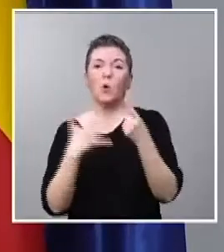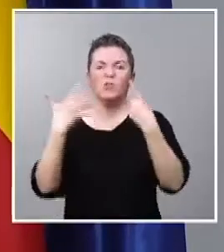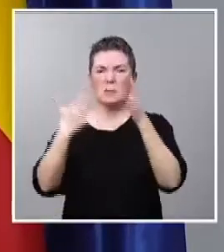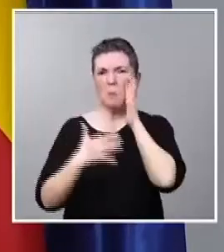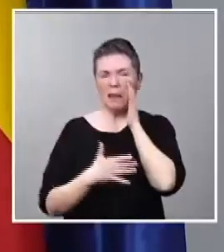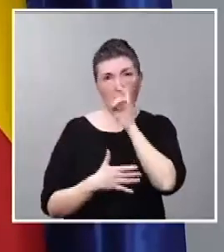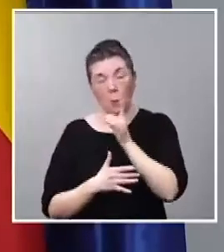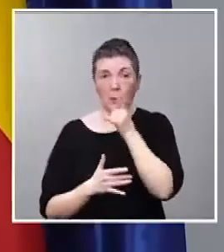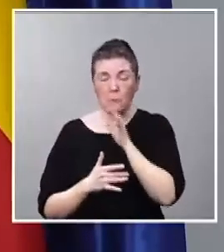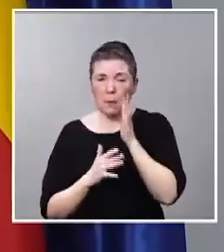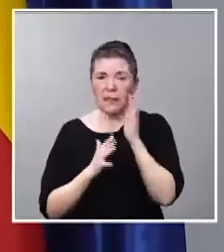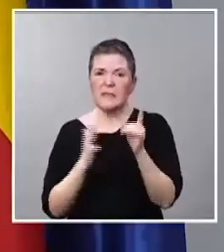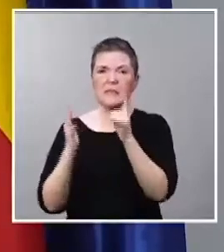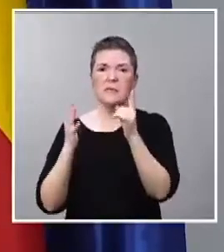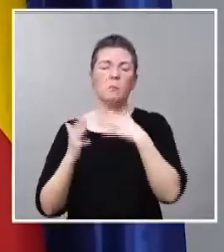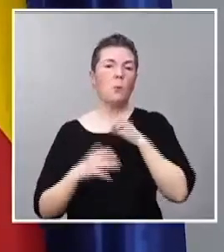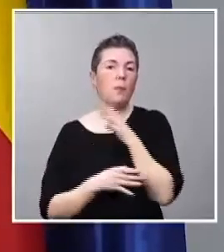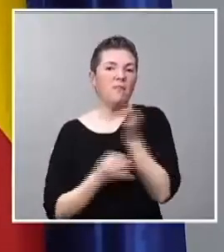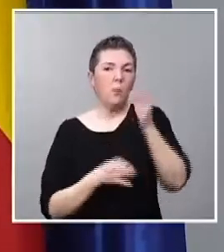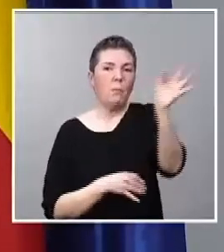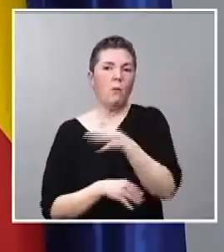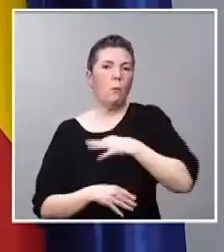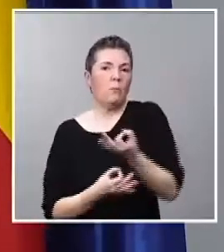reformita, que no da para nada.